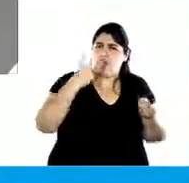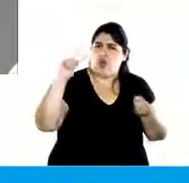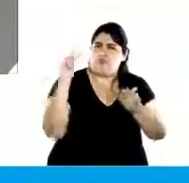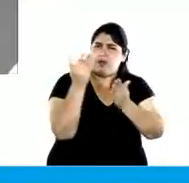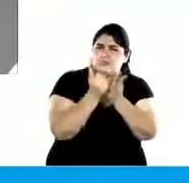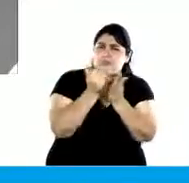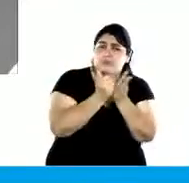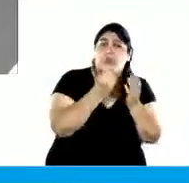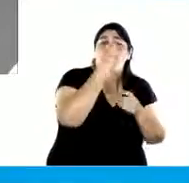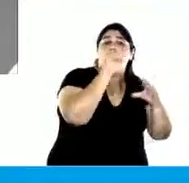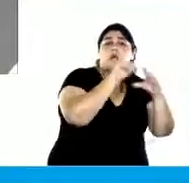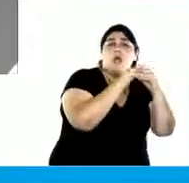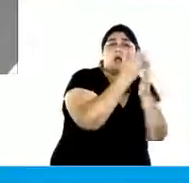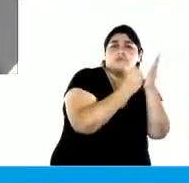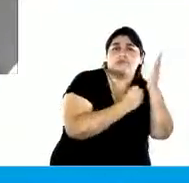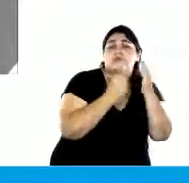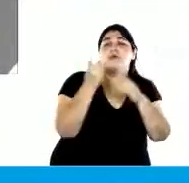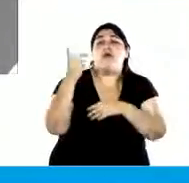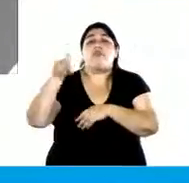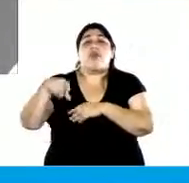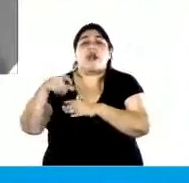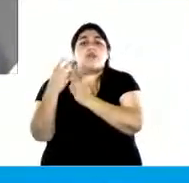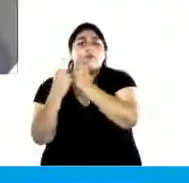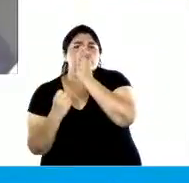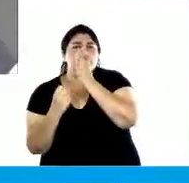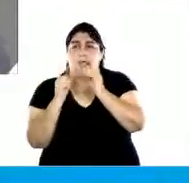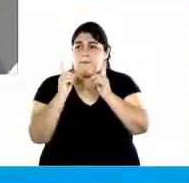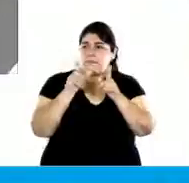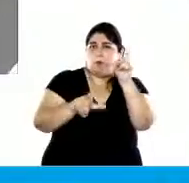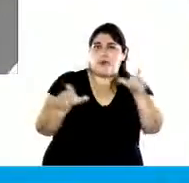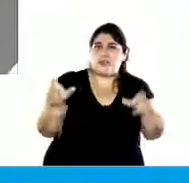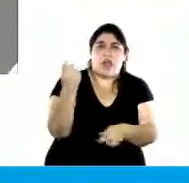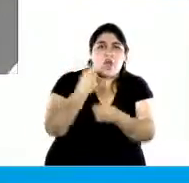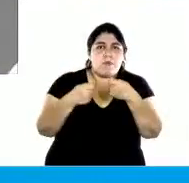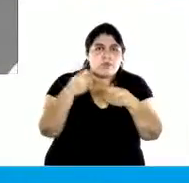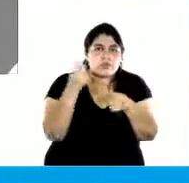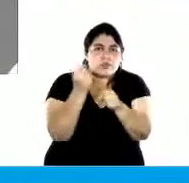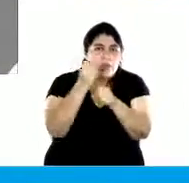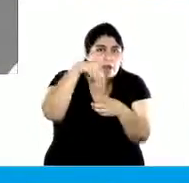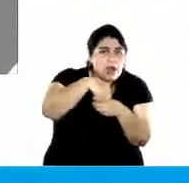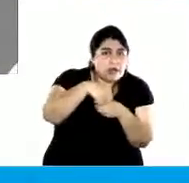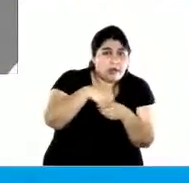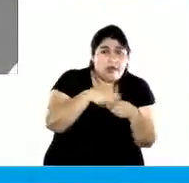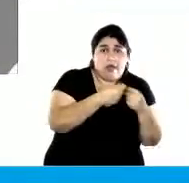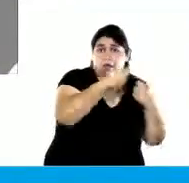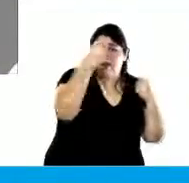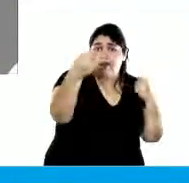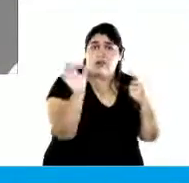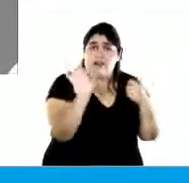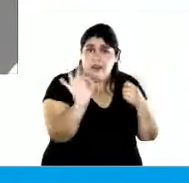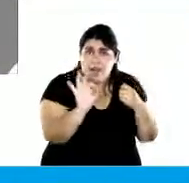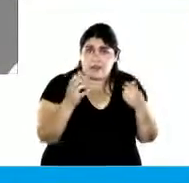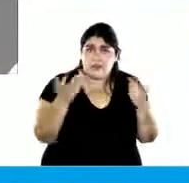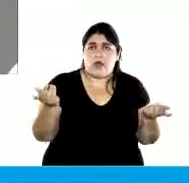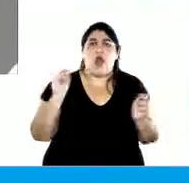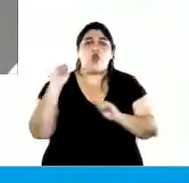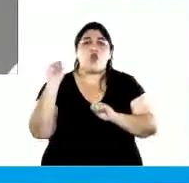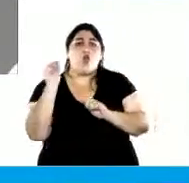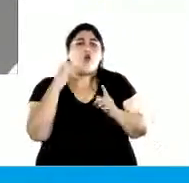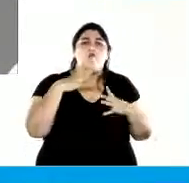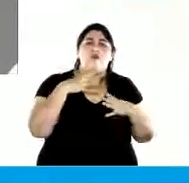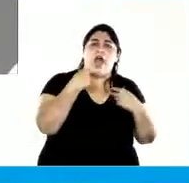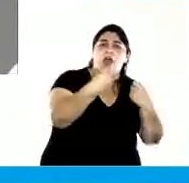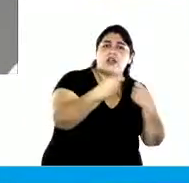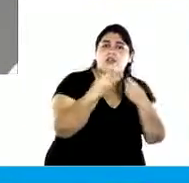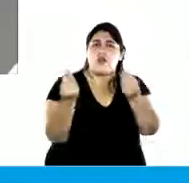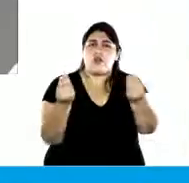el banco y también les retiene la tarjeta de crédito, sobre todo los comerciantes, y es un tema que no se los devuelven, no lo estoy diciendo yo, no se lo devuelven, lo reconoció el propio Girard,